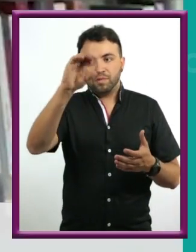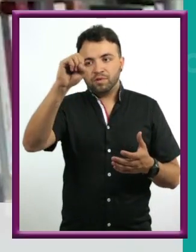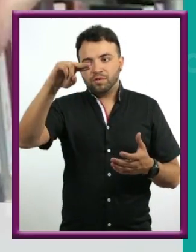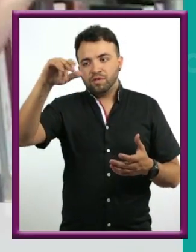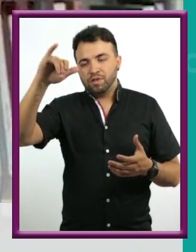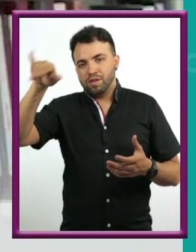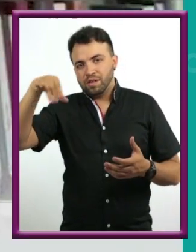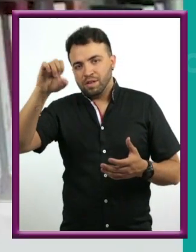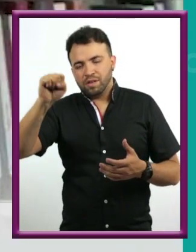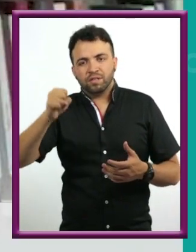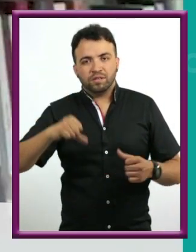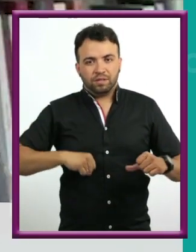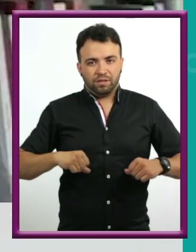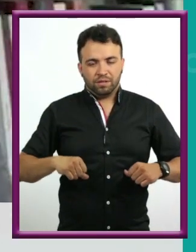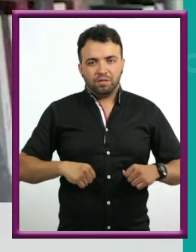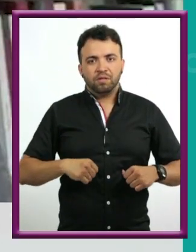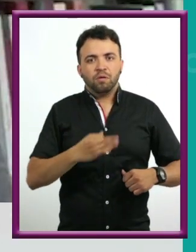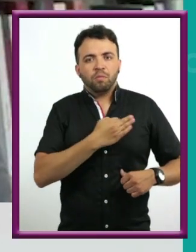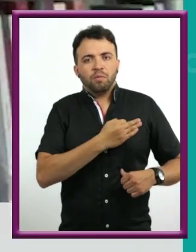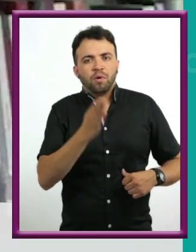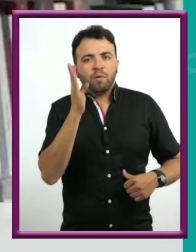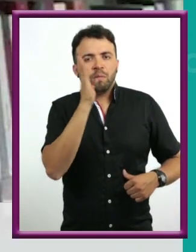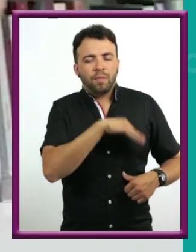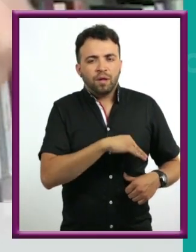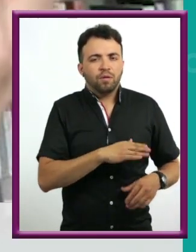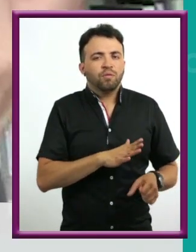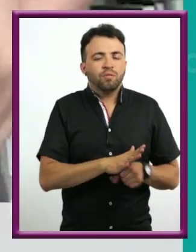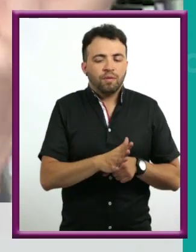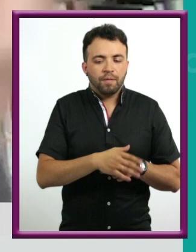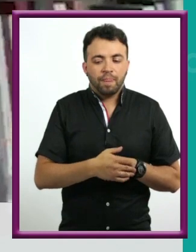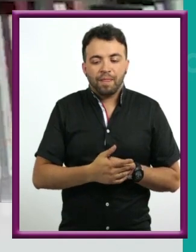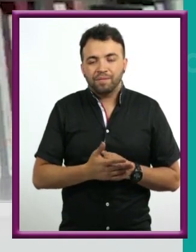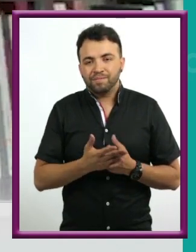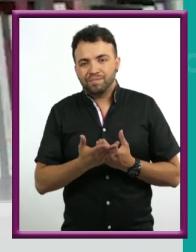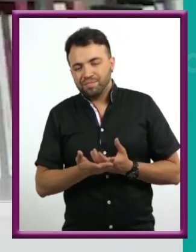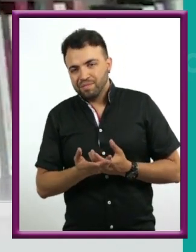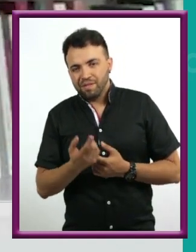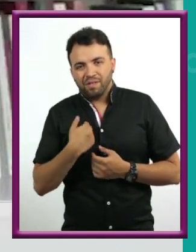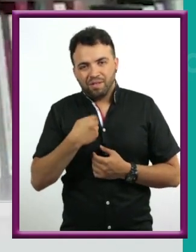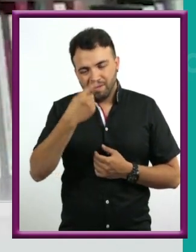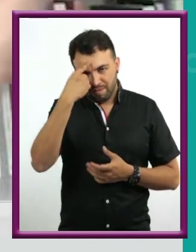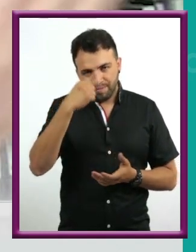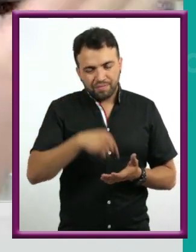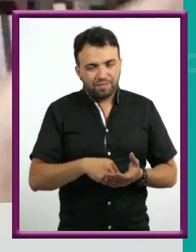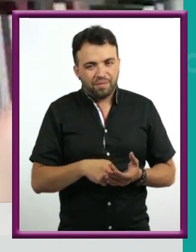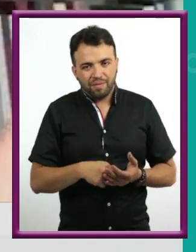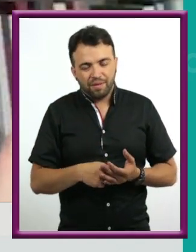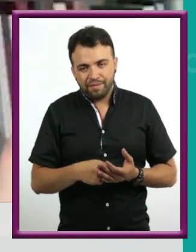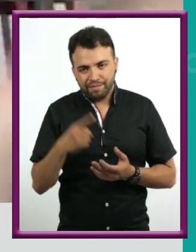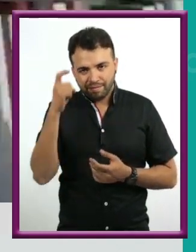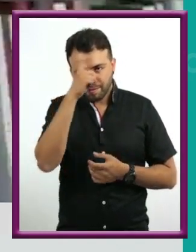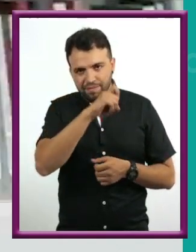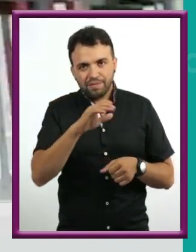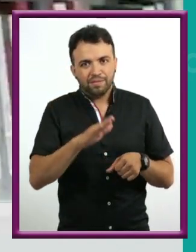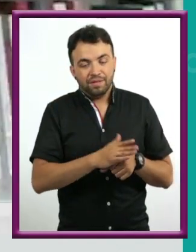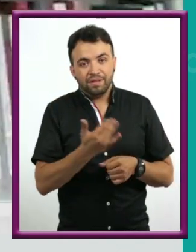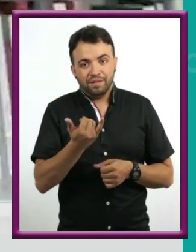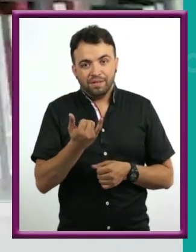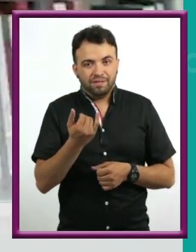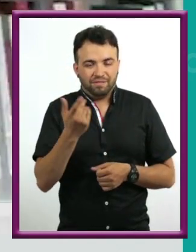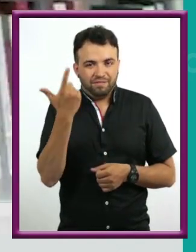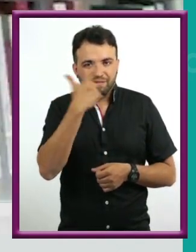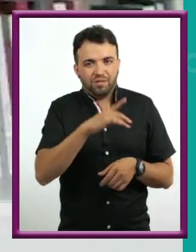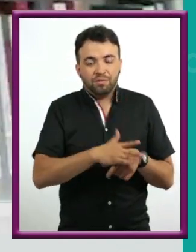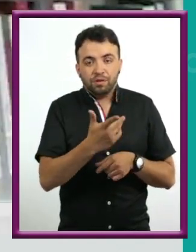Sería terrible porque los personajes no pueden ser ni buenos, buenos, buenos, ni